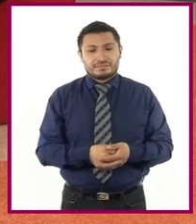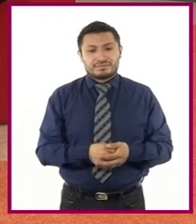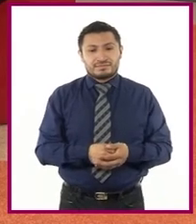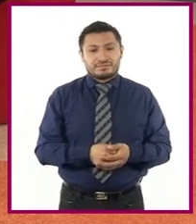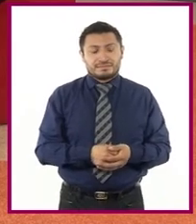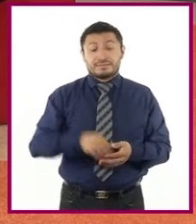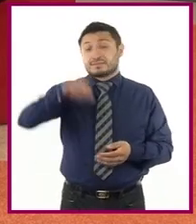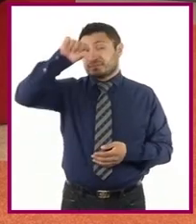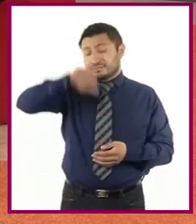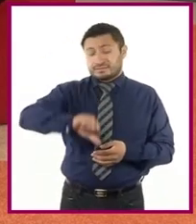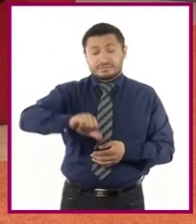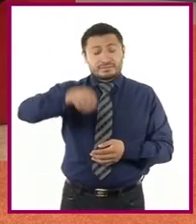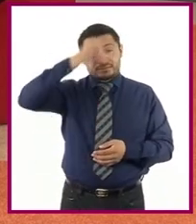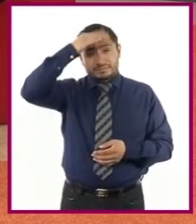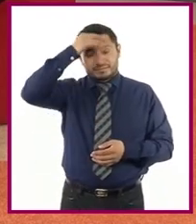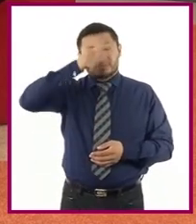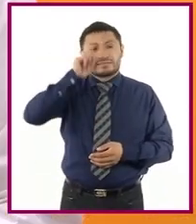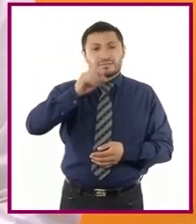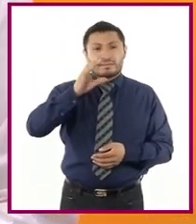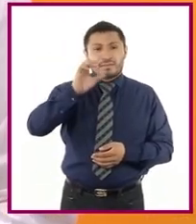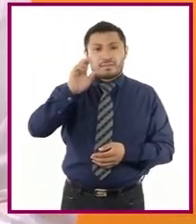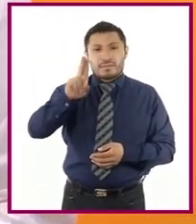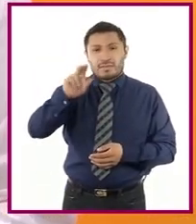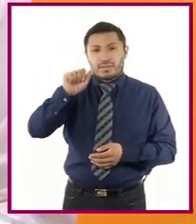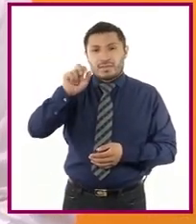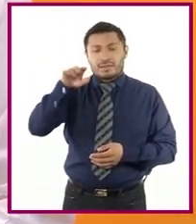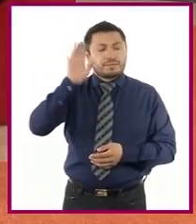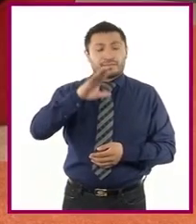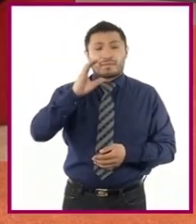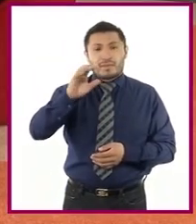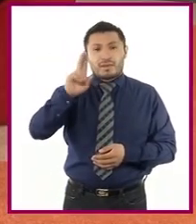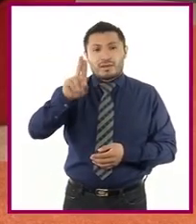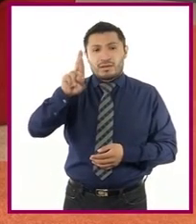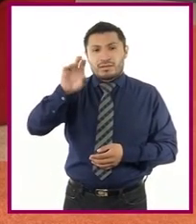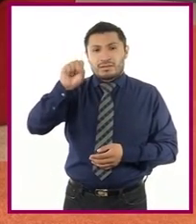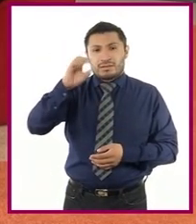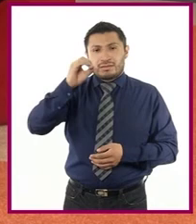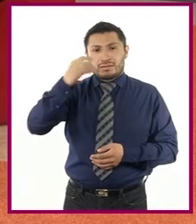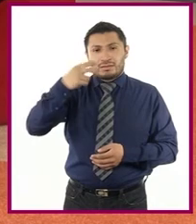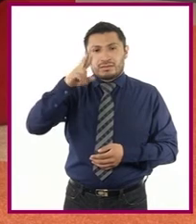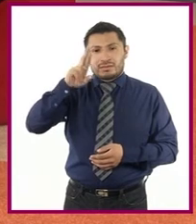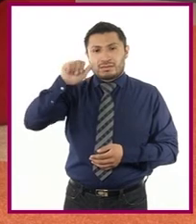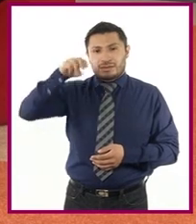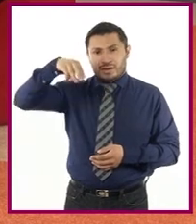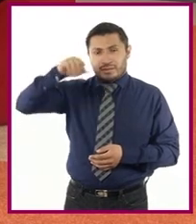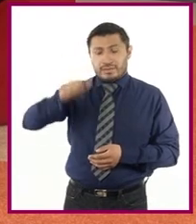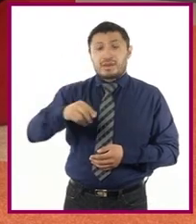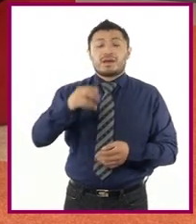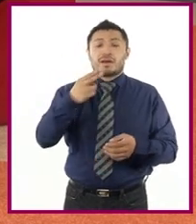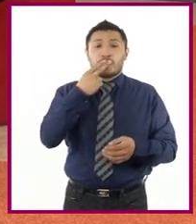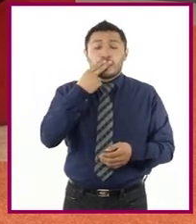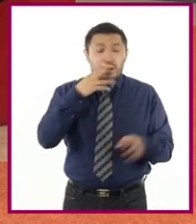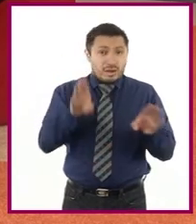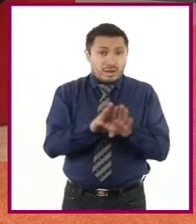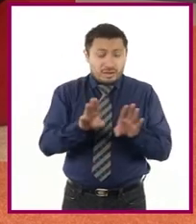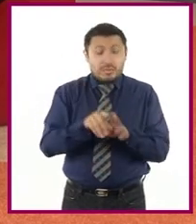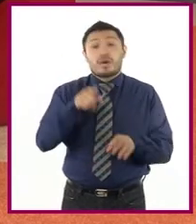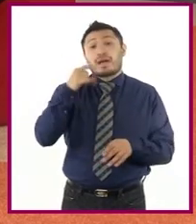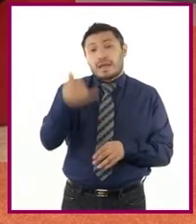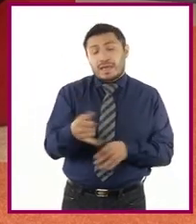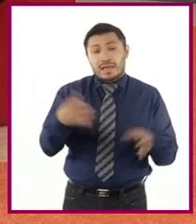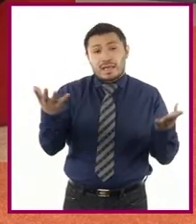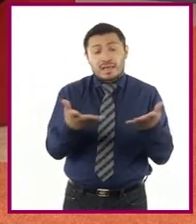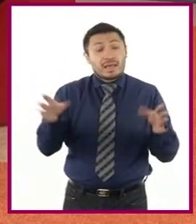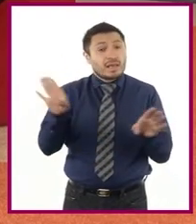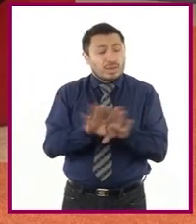Hoy aprendimos qué es el cursograma, así como la utilidad y cómo elaborar el cursograma sinóptico para la